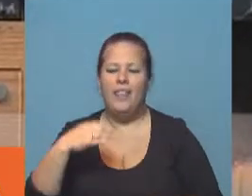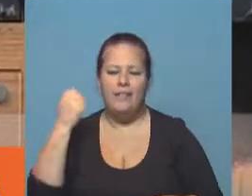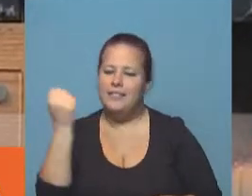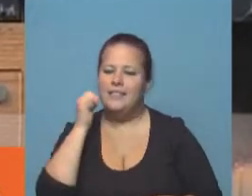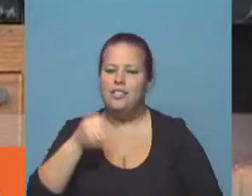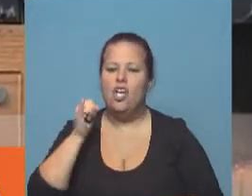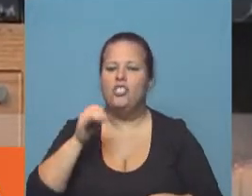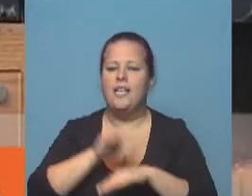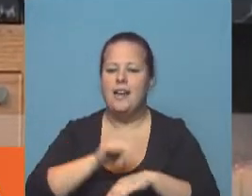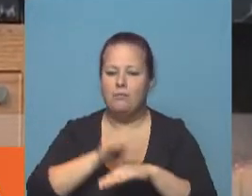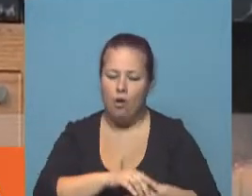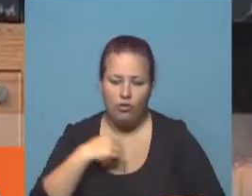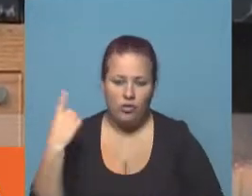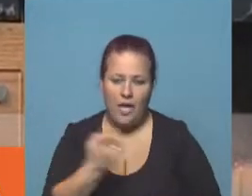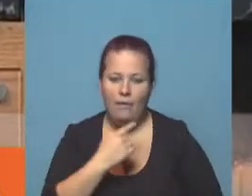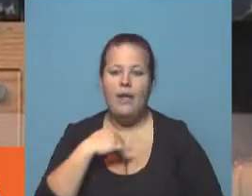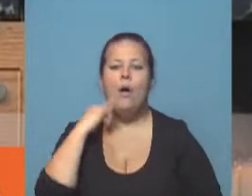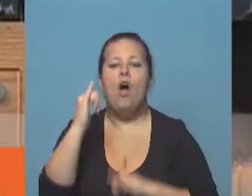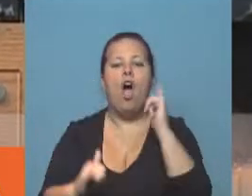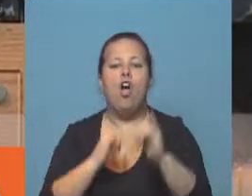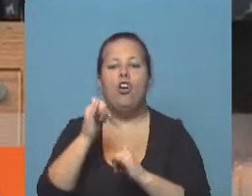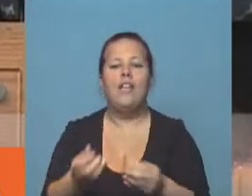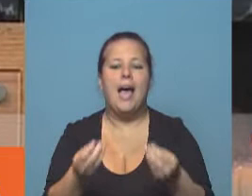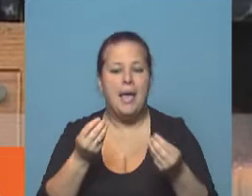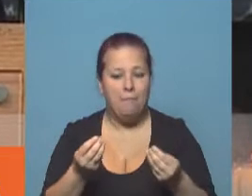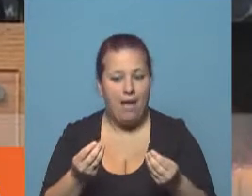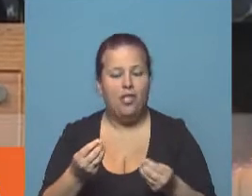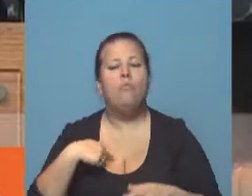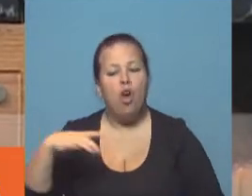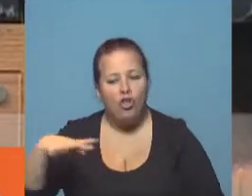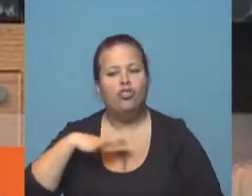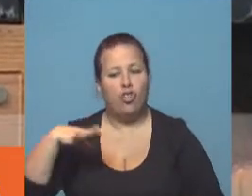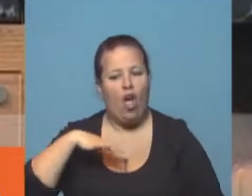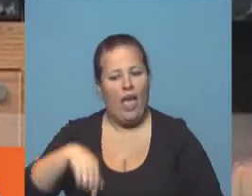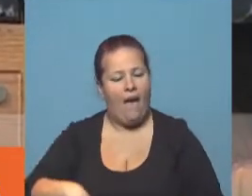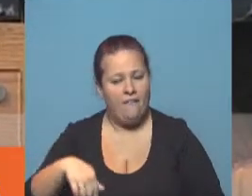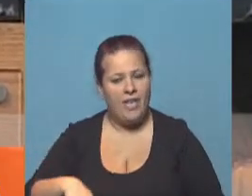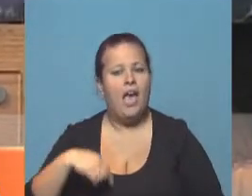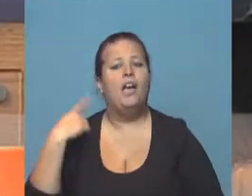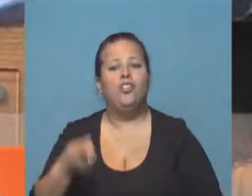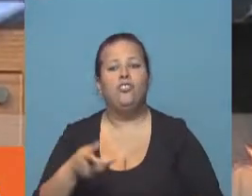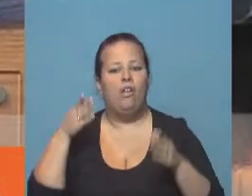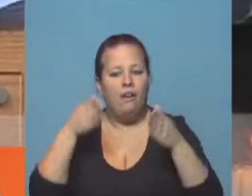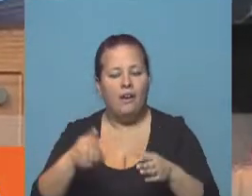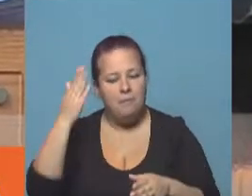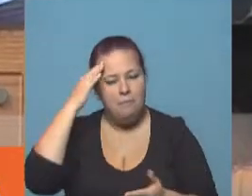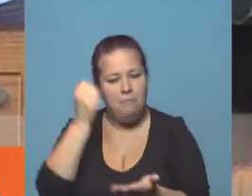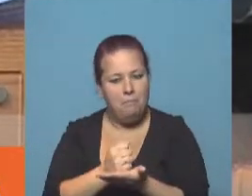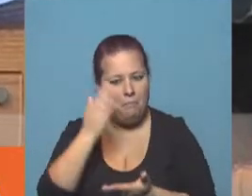inmensa responsabilidad de contar lo que pasó, porque nos sigue pasando y todo está clavado en la